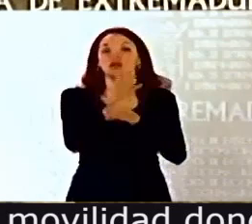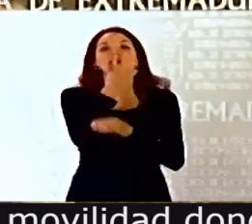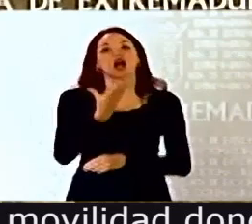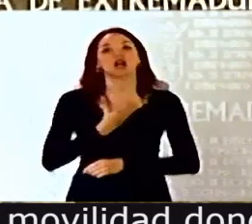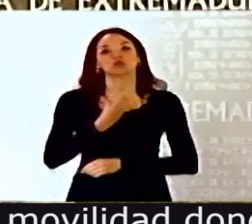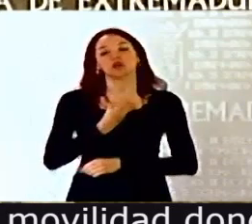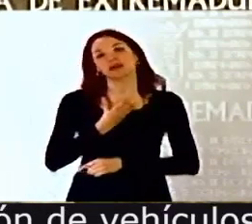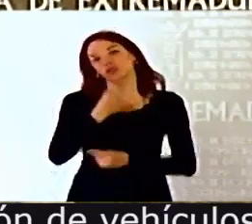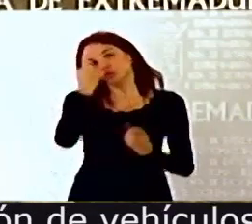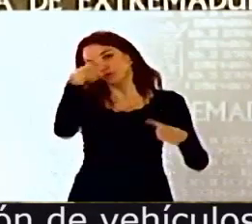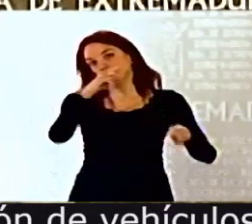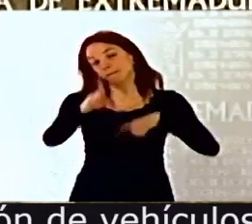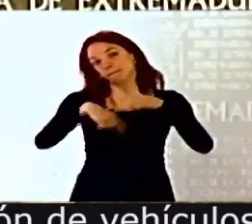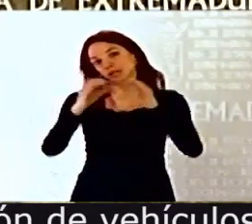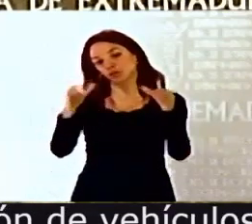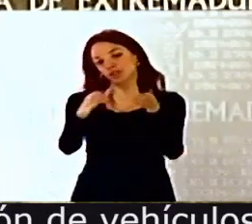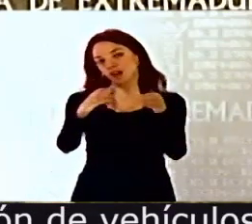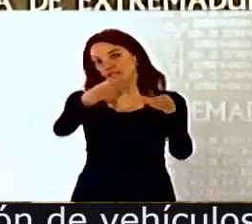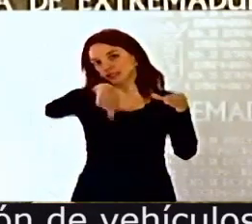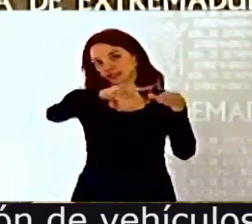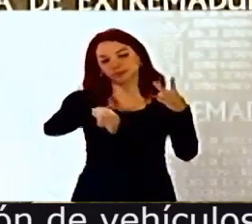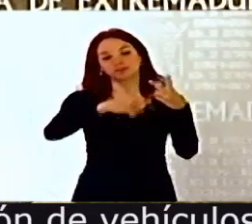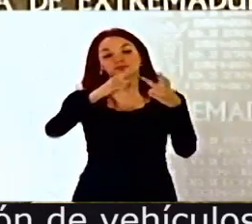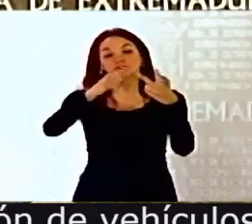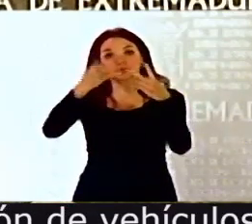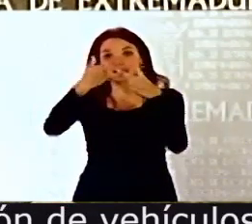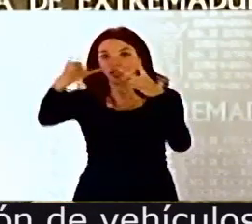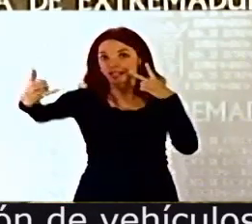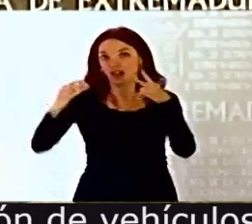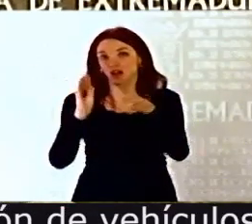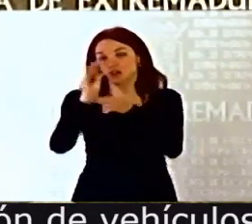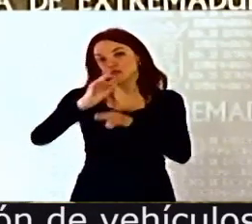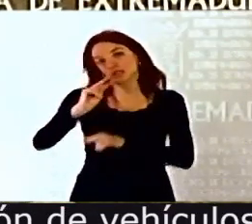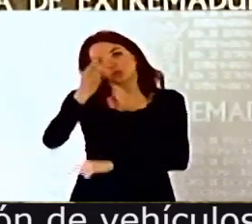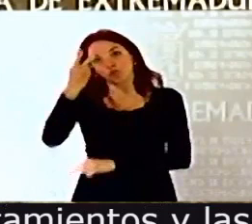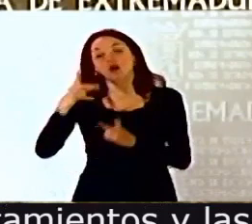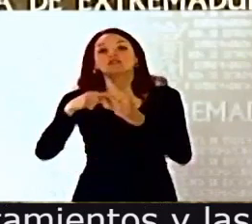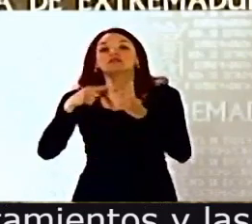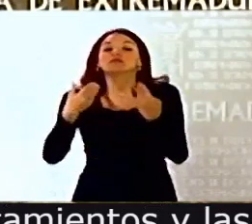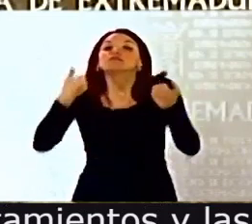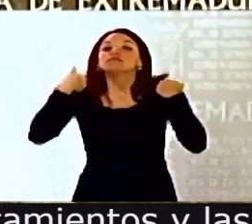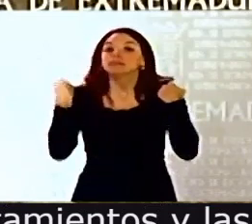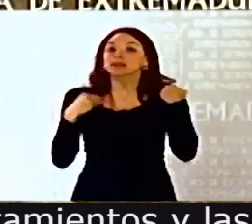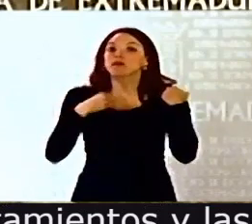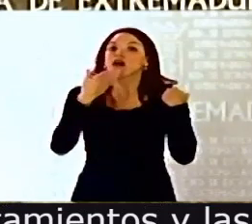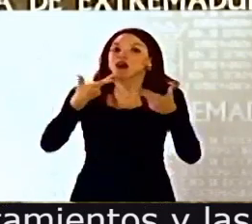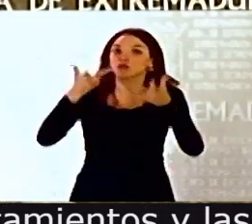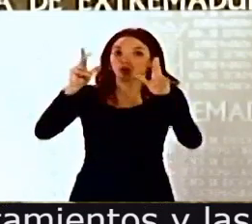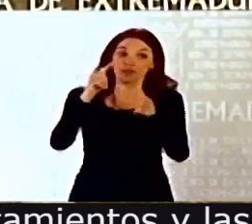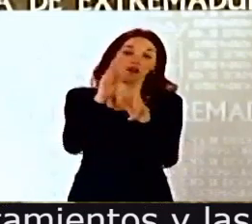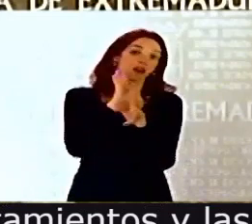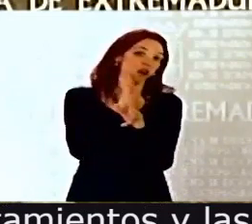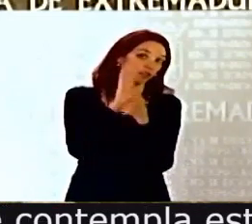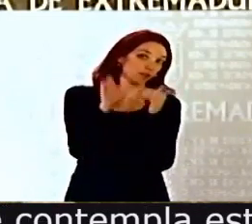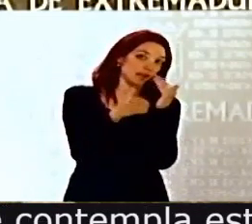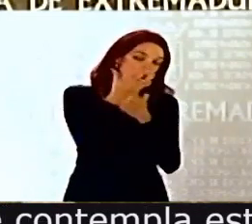ayuntamientos y a las mancomunidades. La segunda línea de ayudas que contempla esto que autoriza hoy el Consejo de